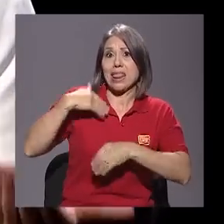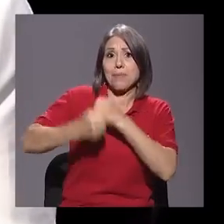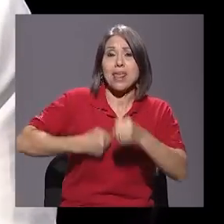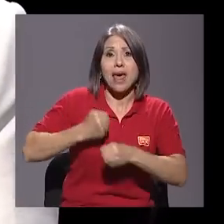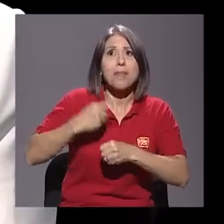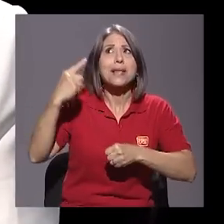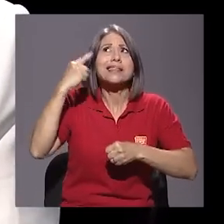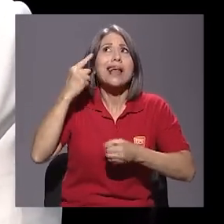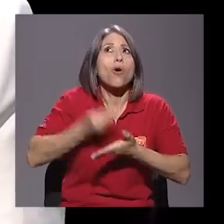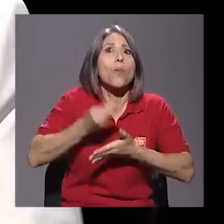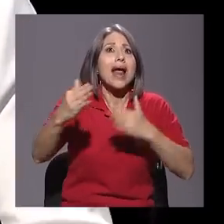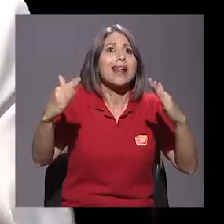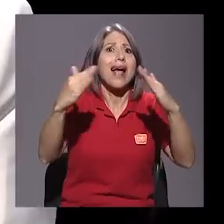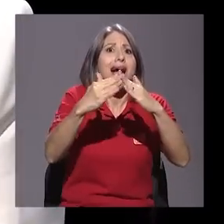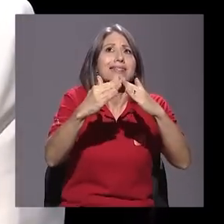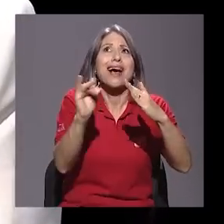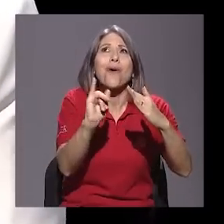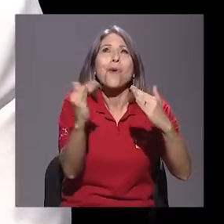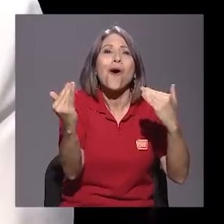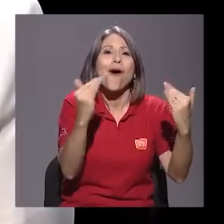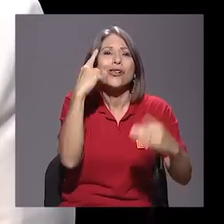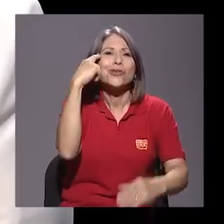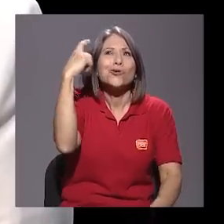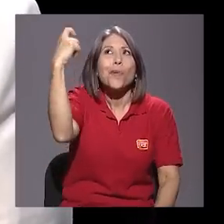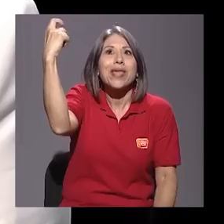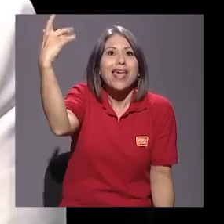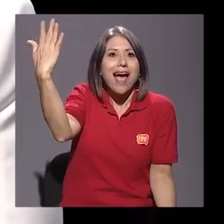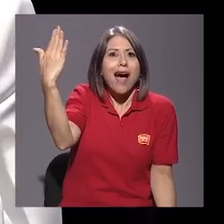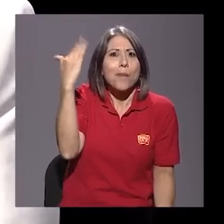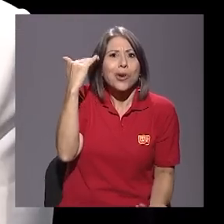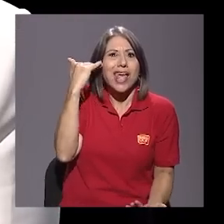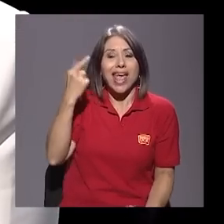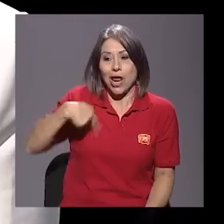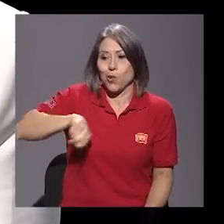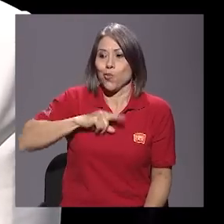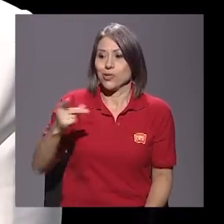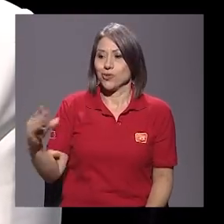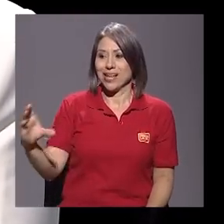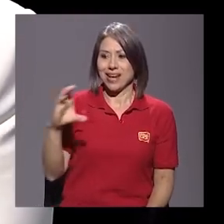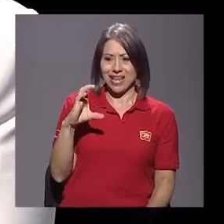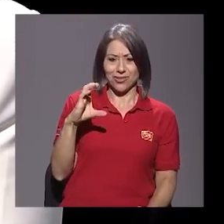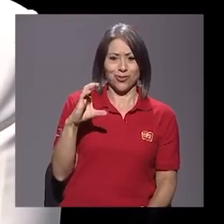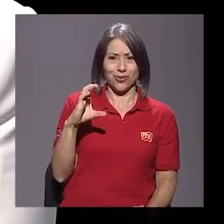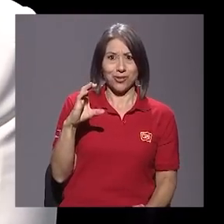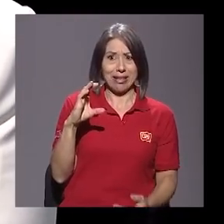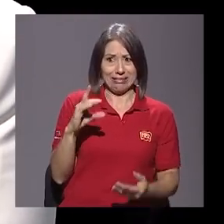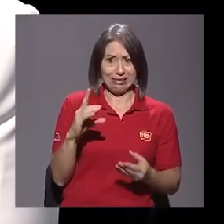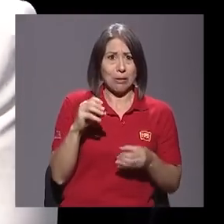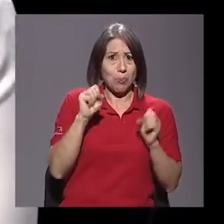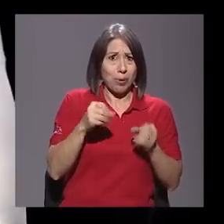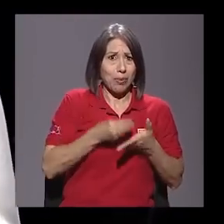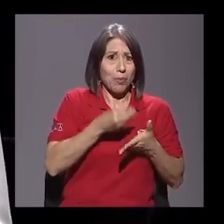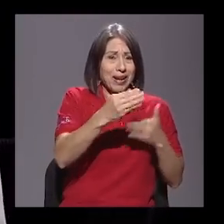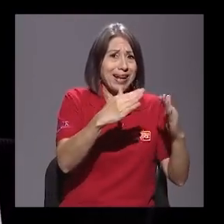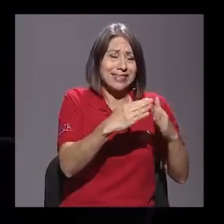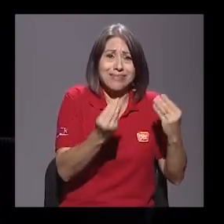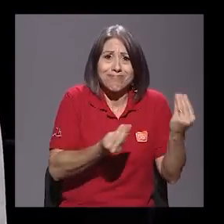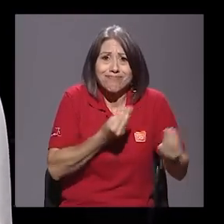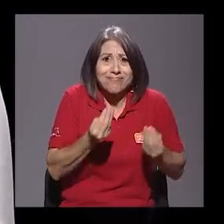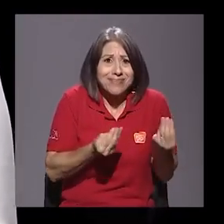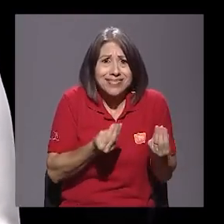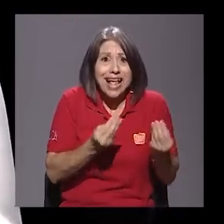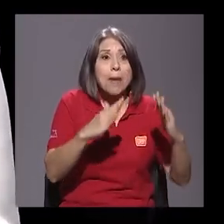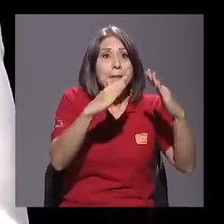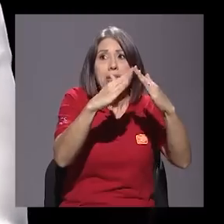es casi una utopía. Bueno, ¿por qué? Porque nuestros ingresos no están conectados con esos precios, pero además, y esa es la otra mitad, los precios de